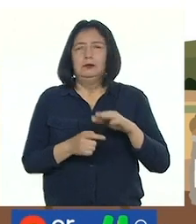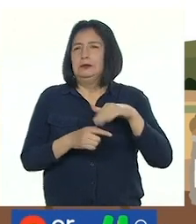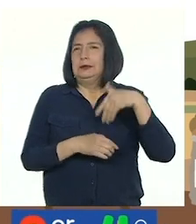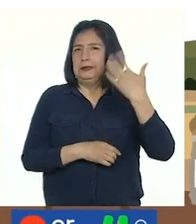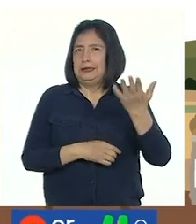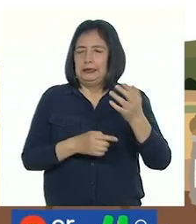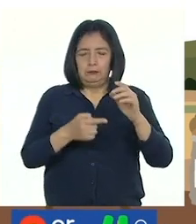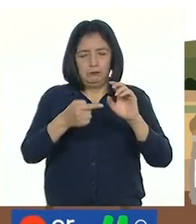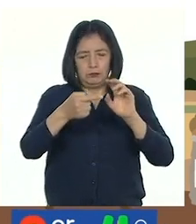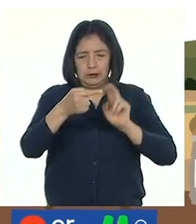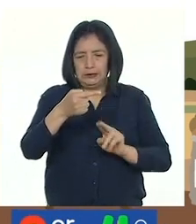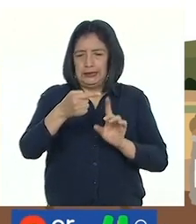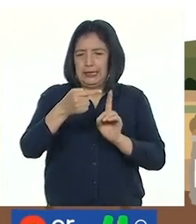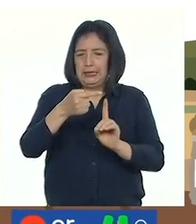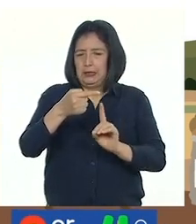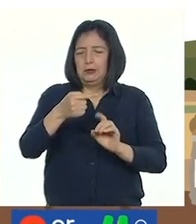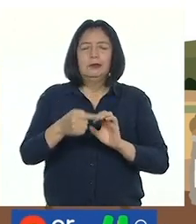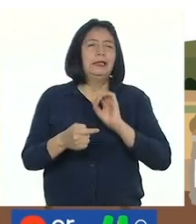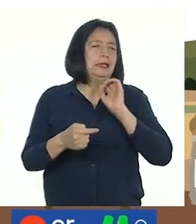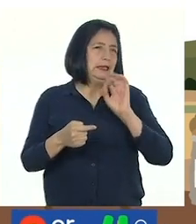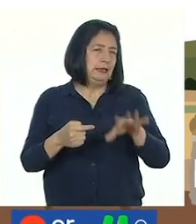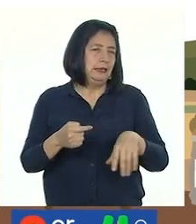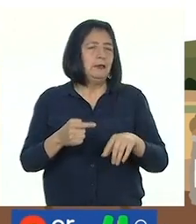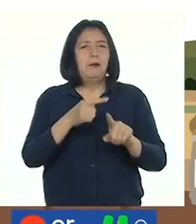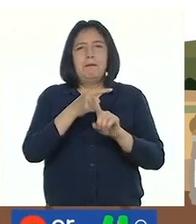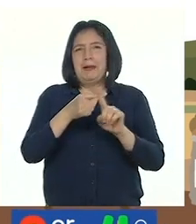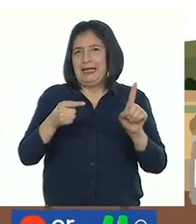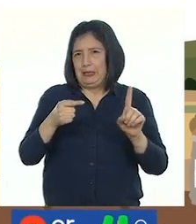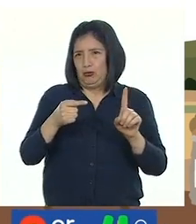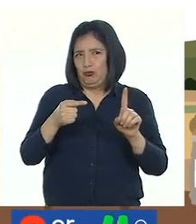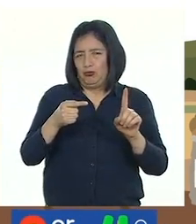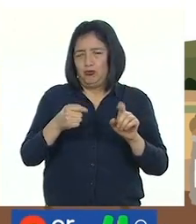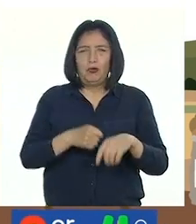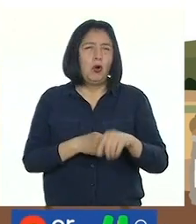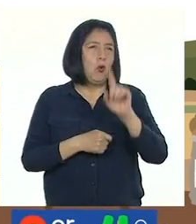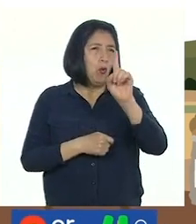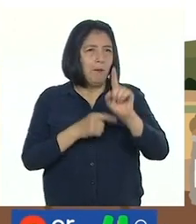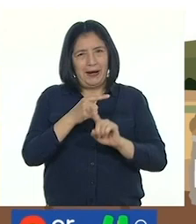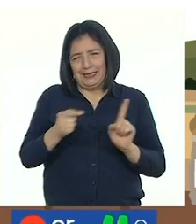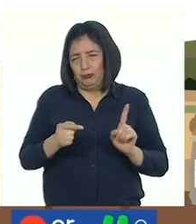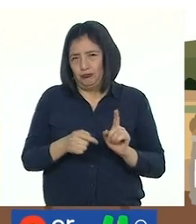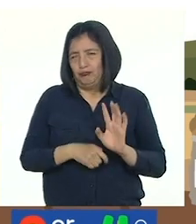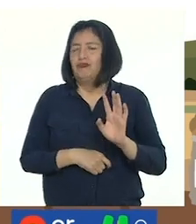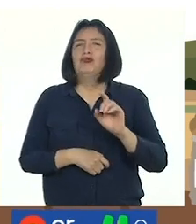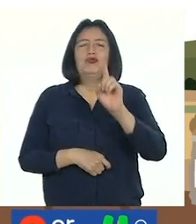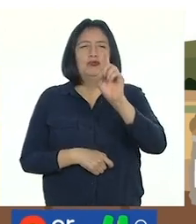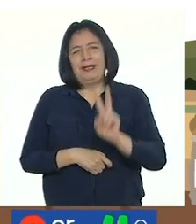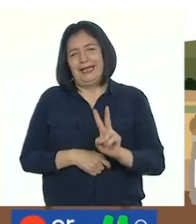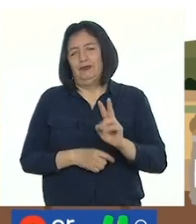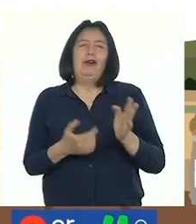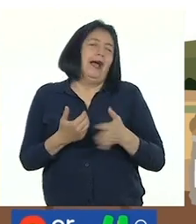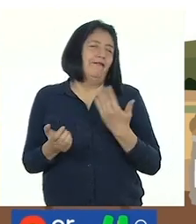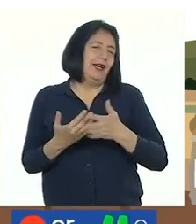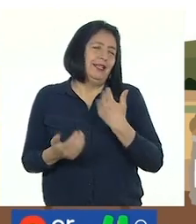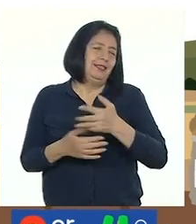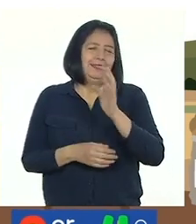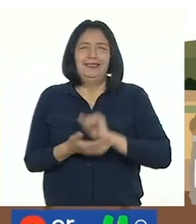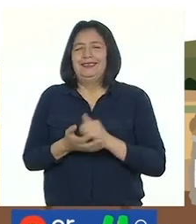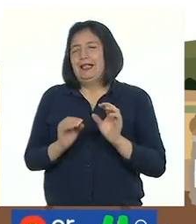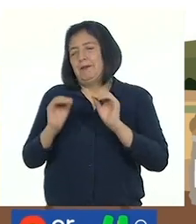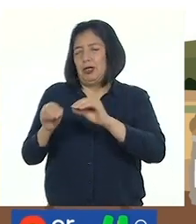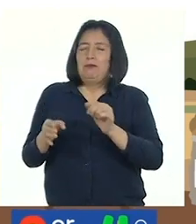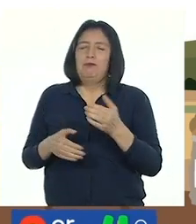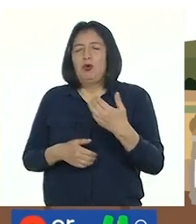Luego identificamos el denominador y lo nombramos medio. Así tenemos un medio. ¡Qué fácil! ¡Pongan